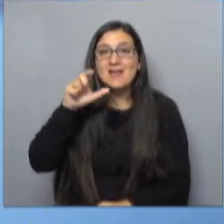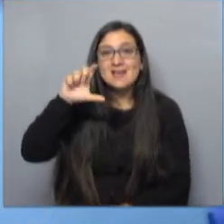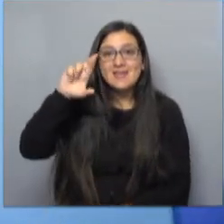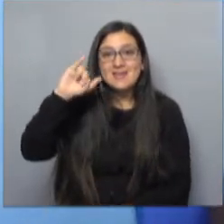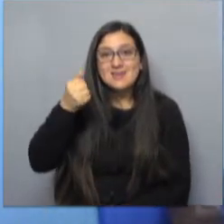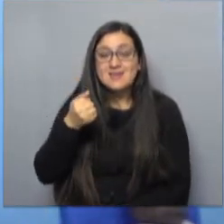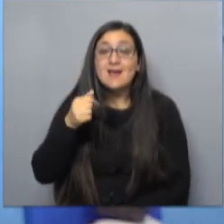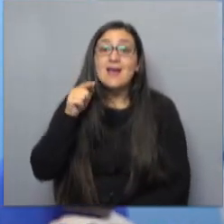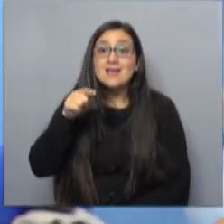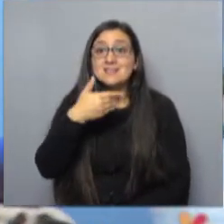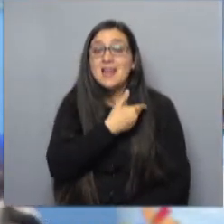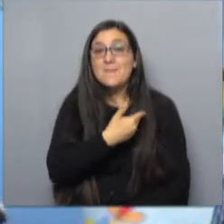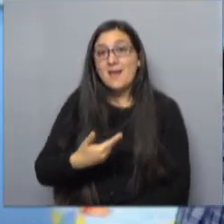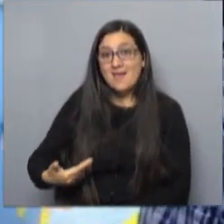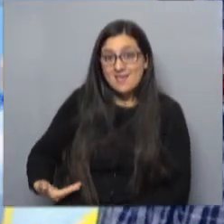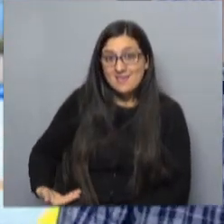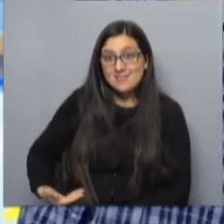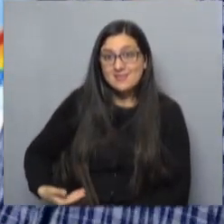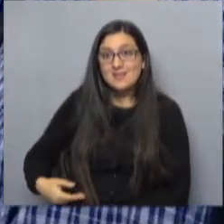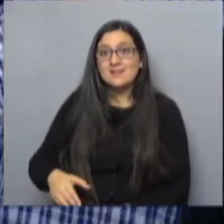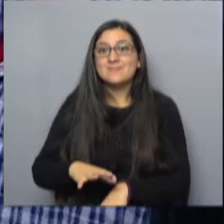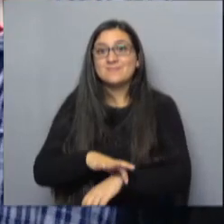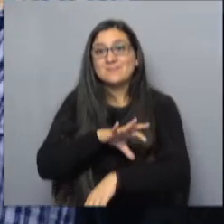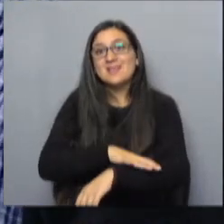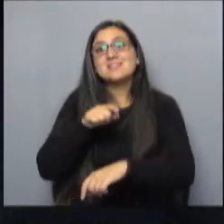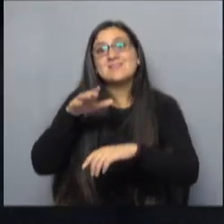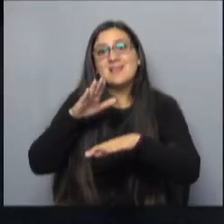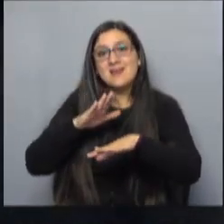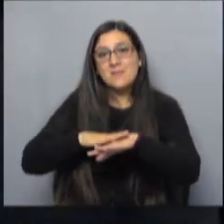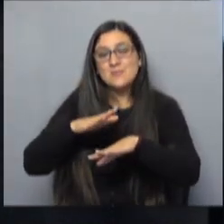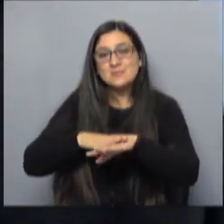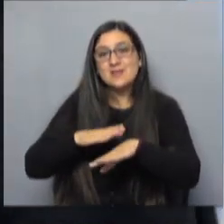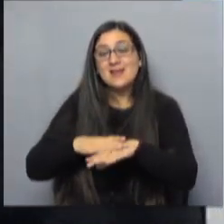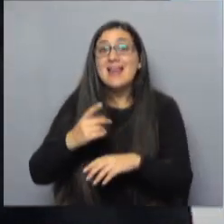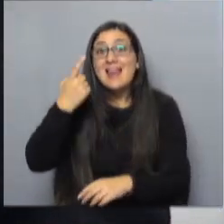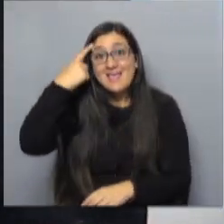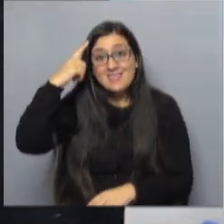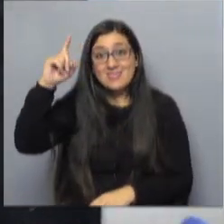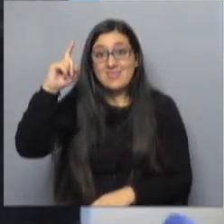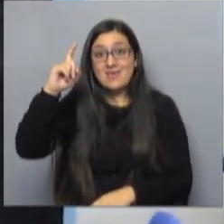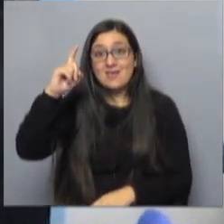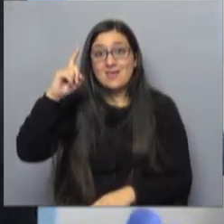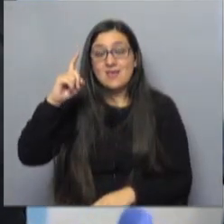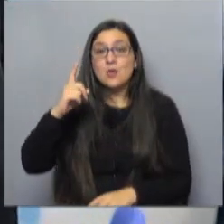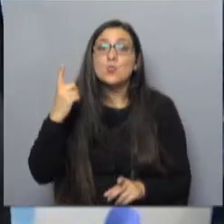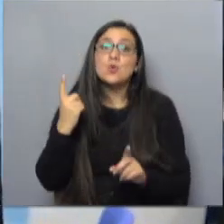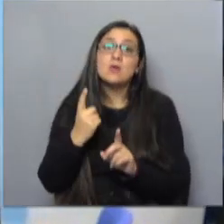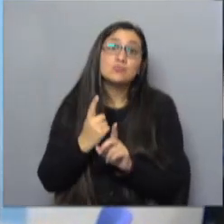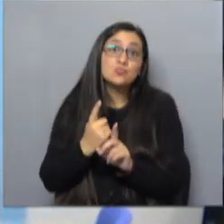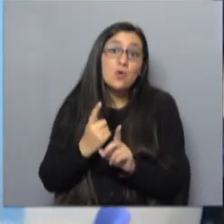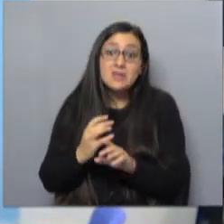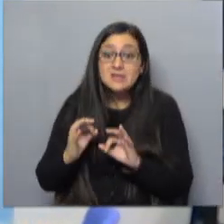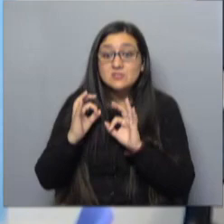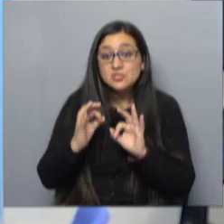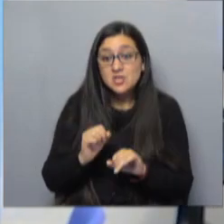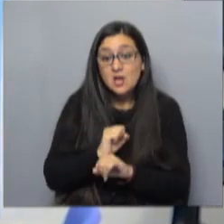que es la maestra de inicial, que va a estar a cargo de esto. La idea es que una usuaria llegue aquí, se